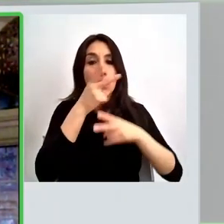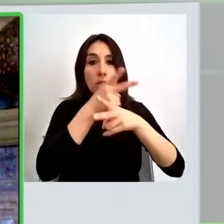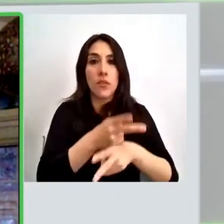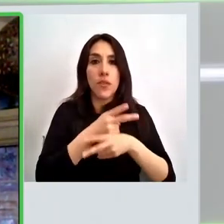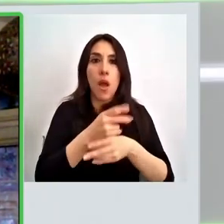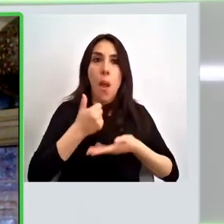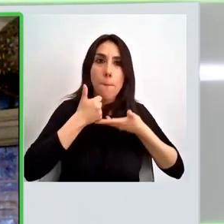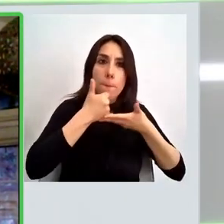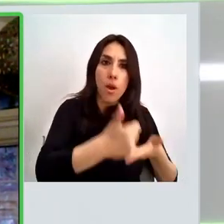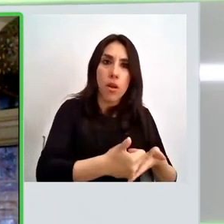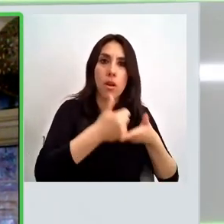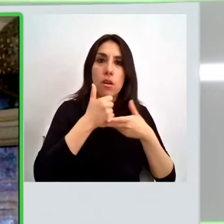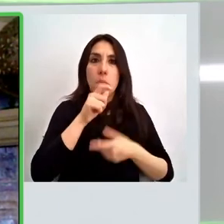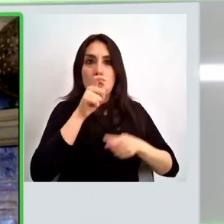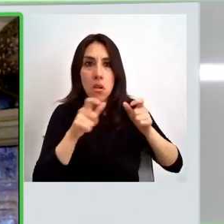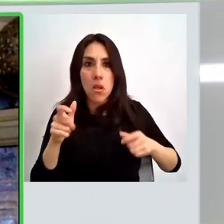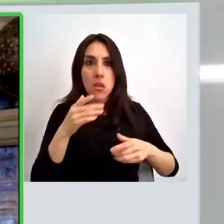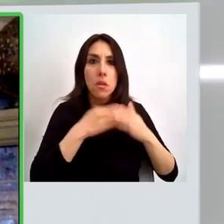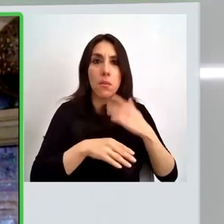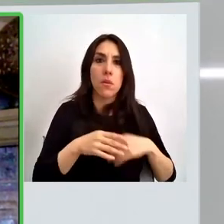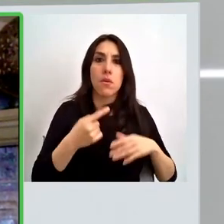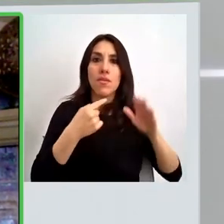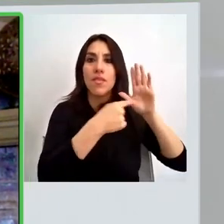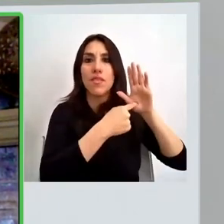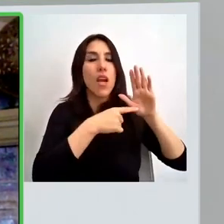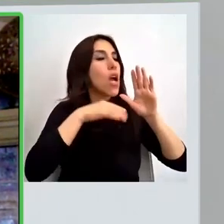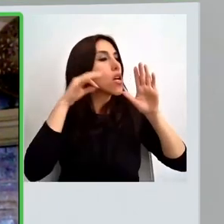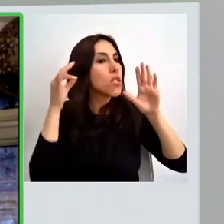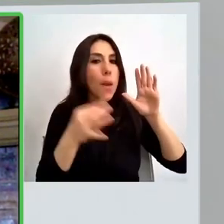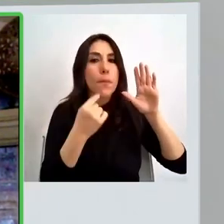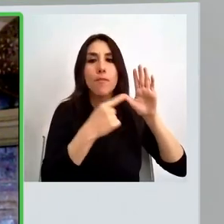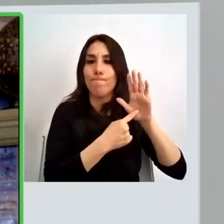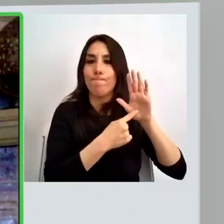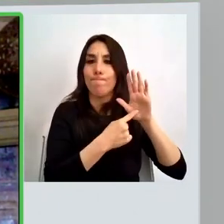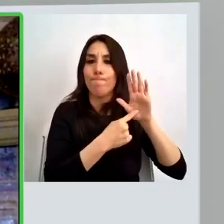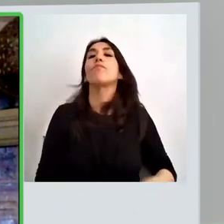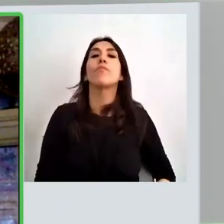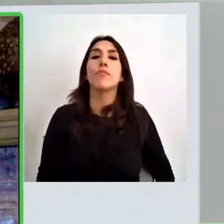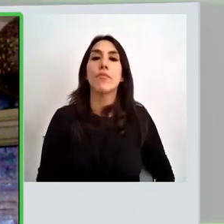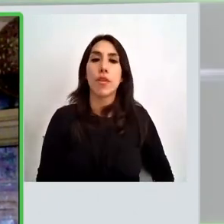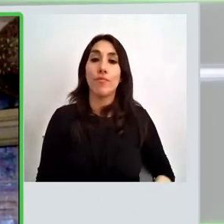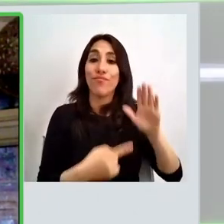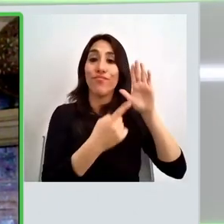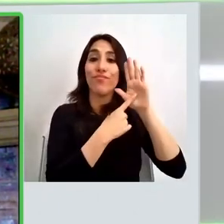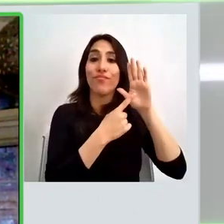legislación siempre va a cierta velocidad